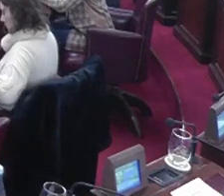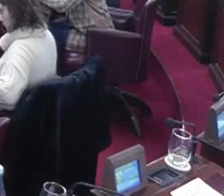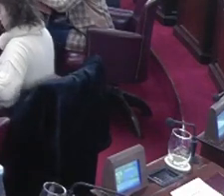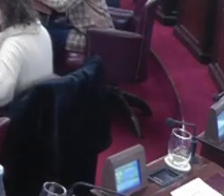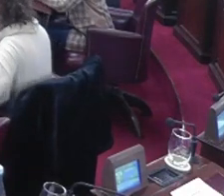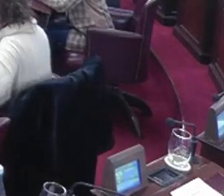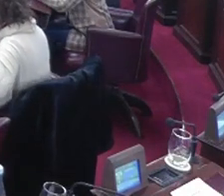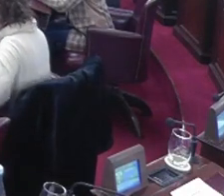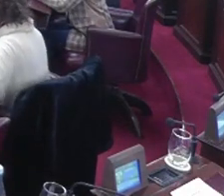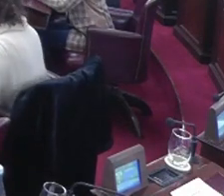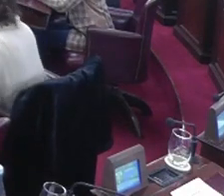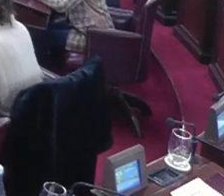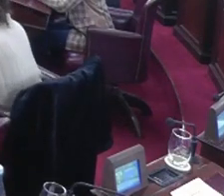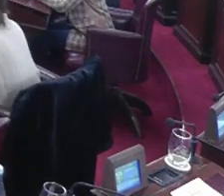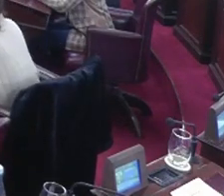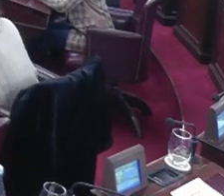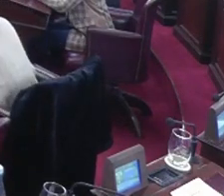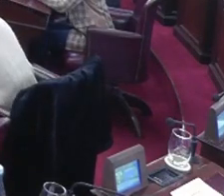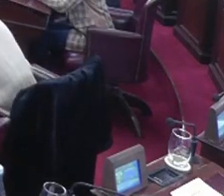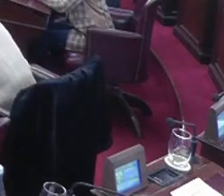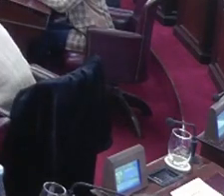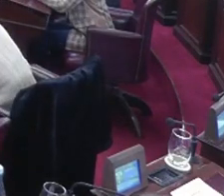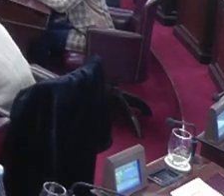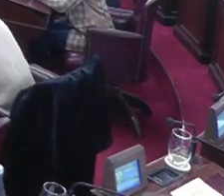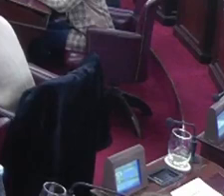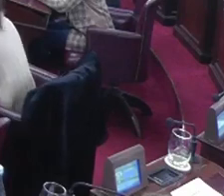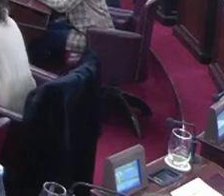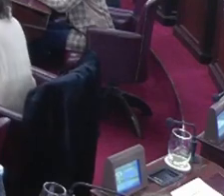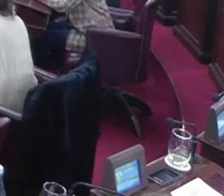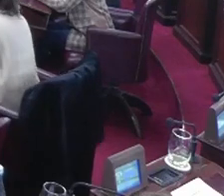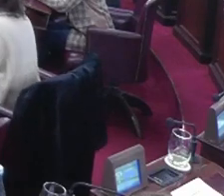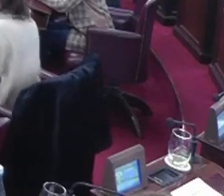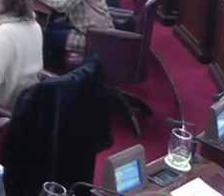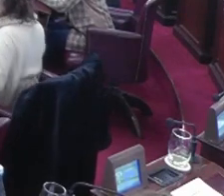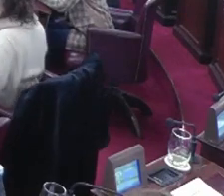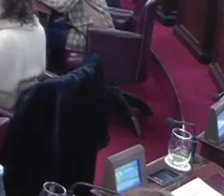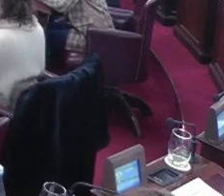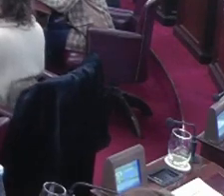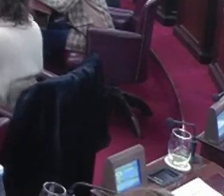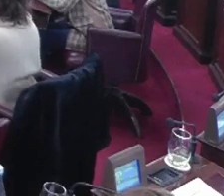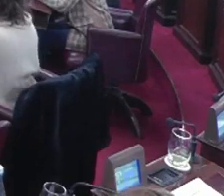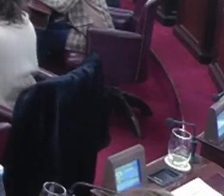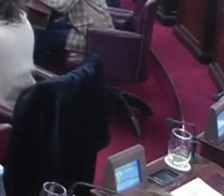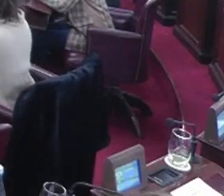chancio ausente con aviso corneal y de ponti